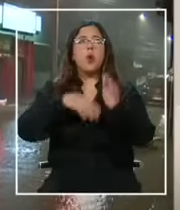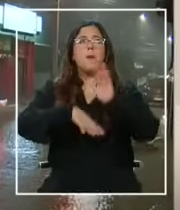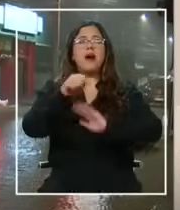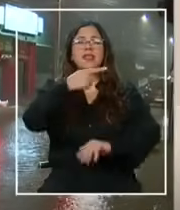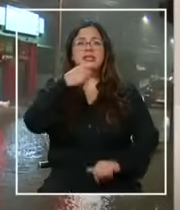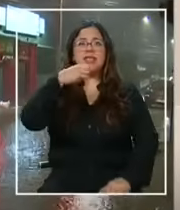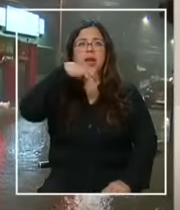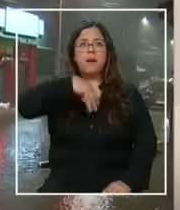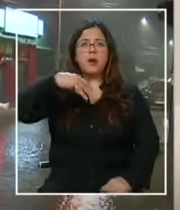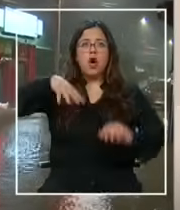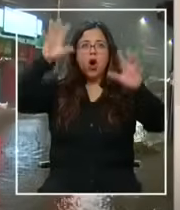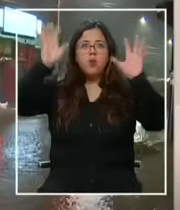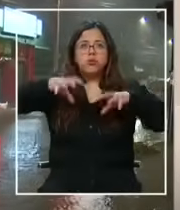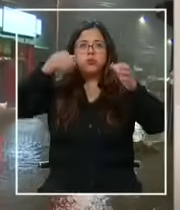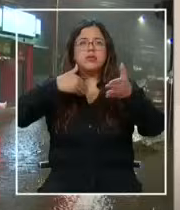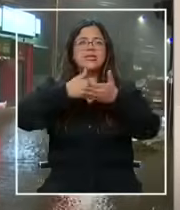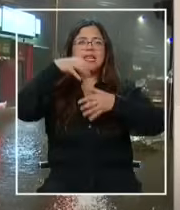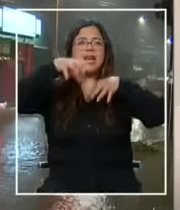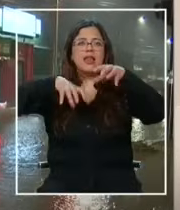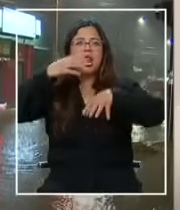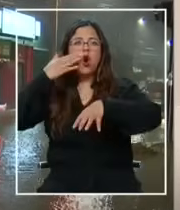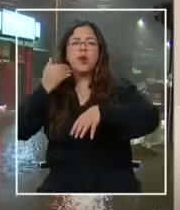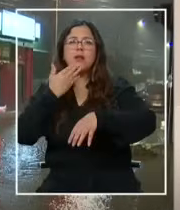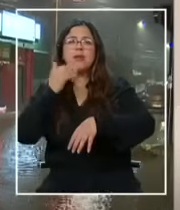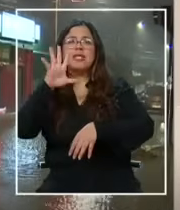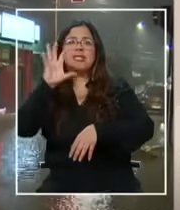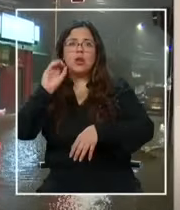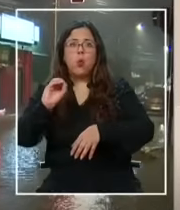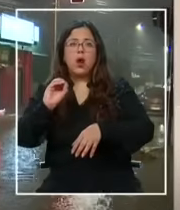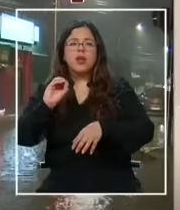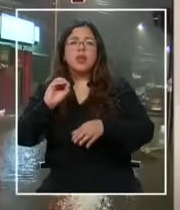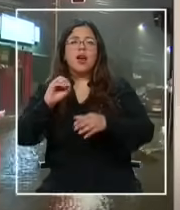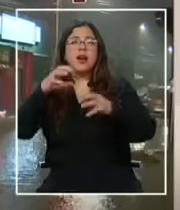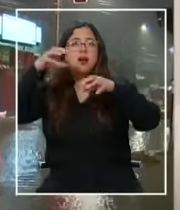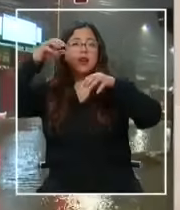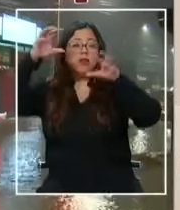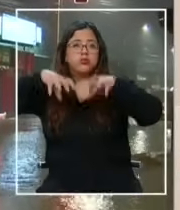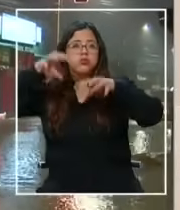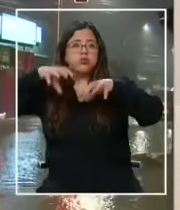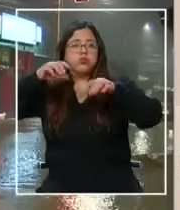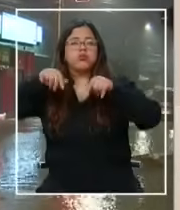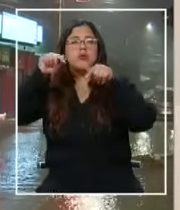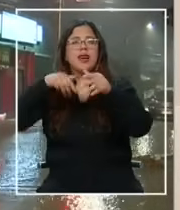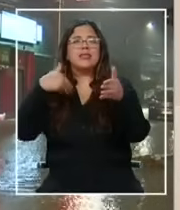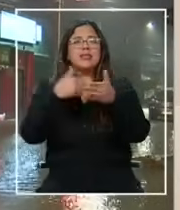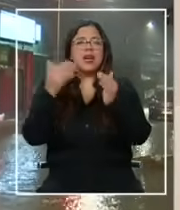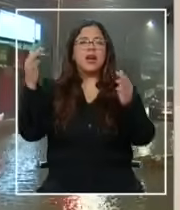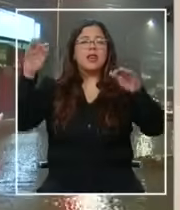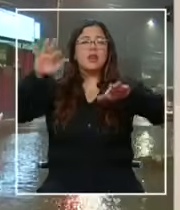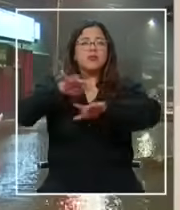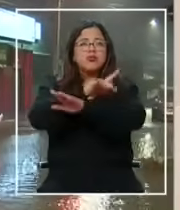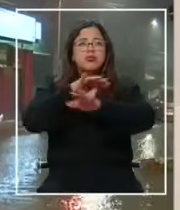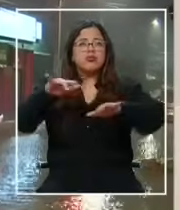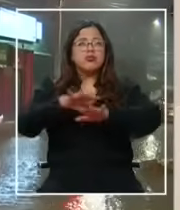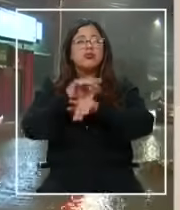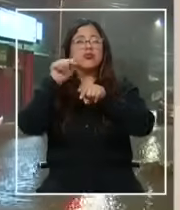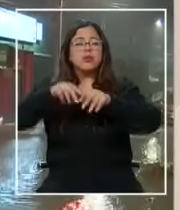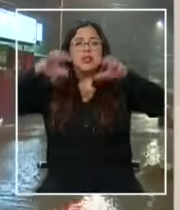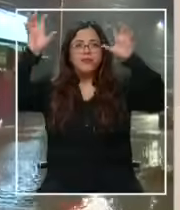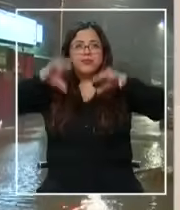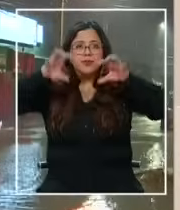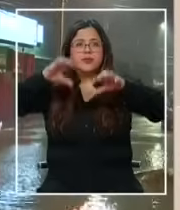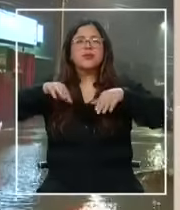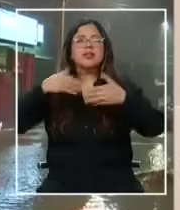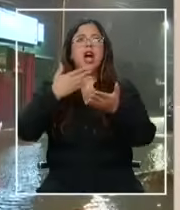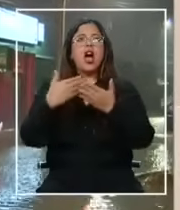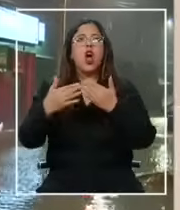100 mm de lluvia en zonas precordillerano esto es las primeras cifras que entrega este potente sistema que está afectando a esta